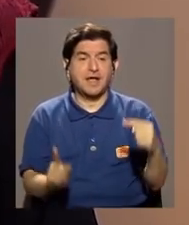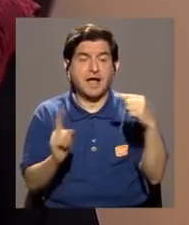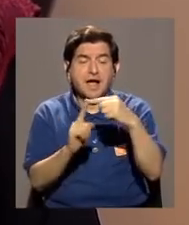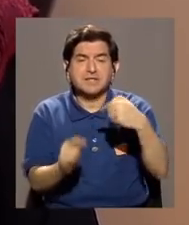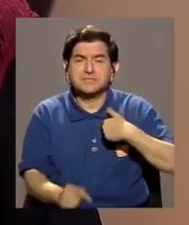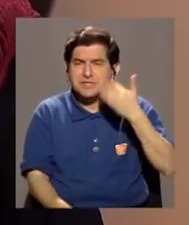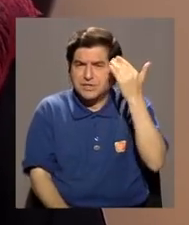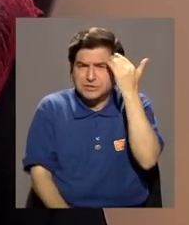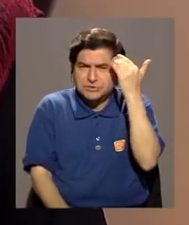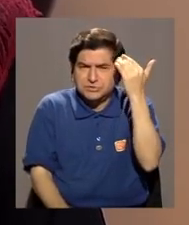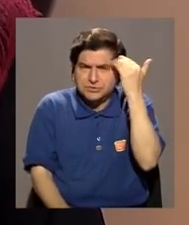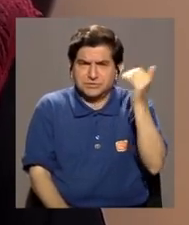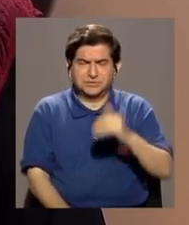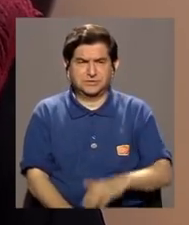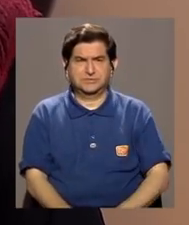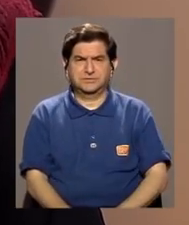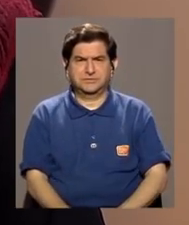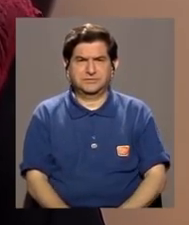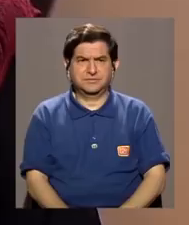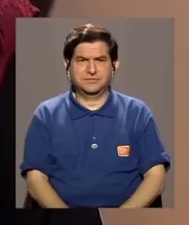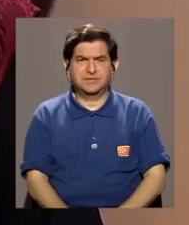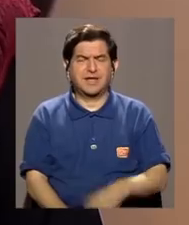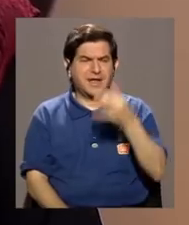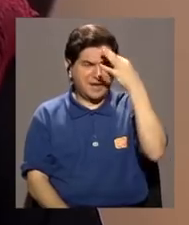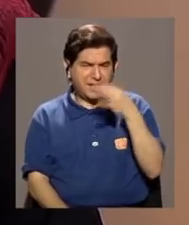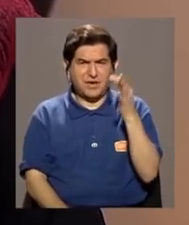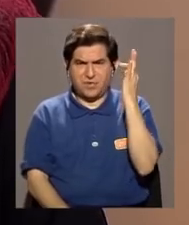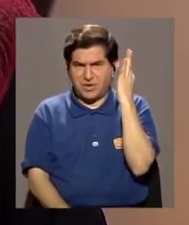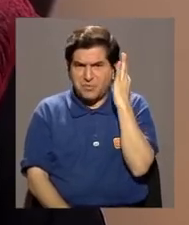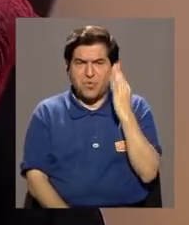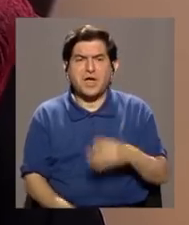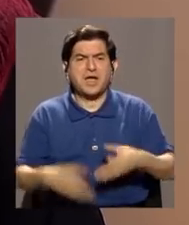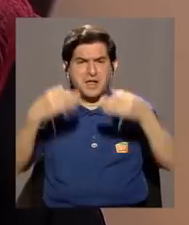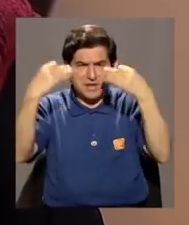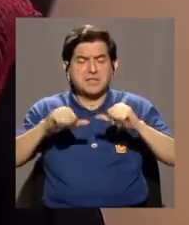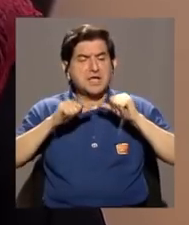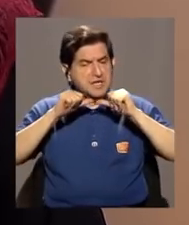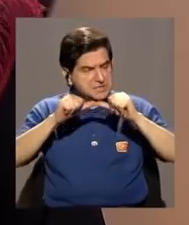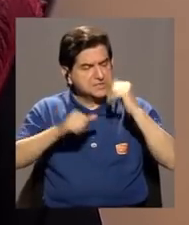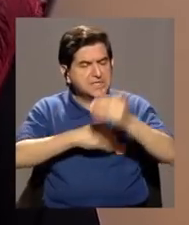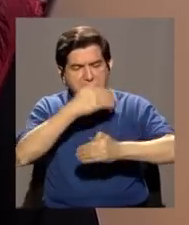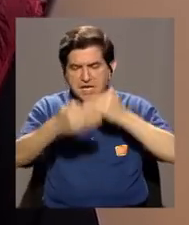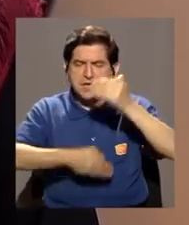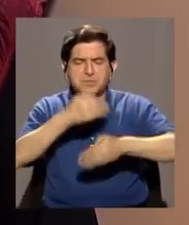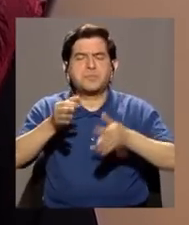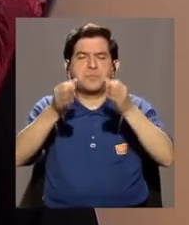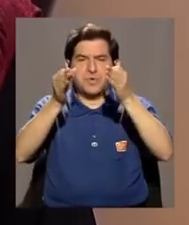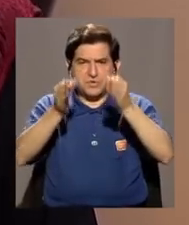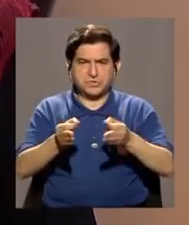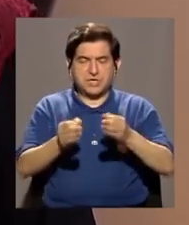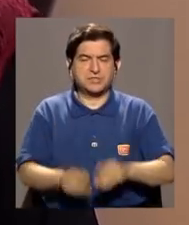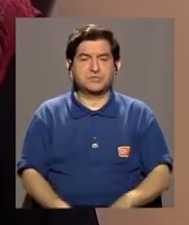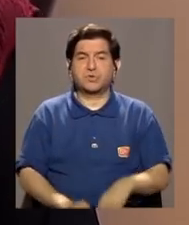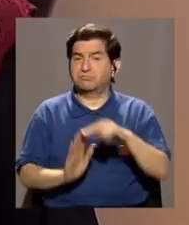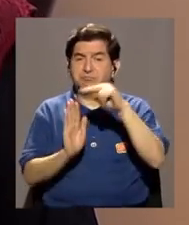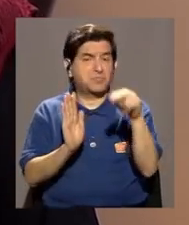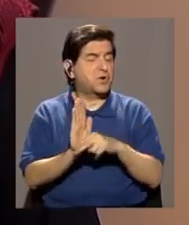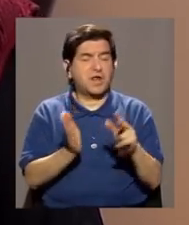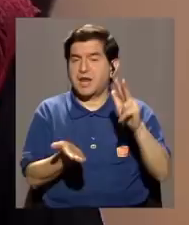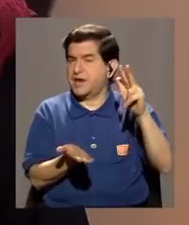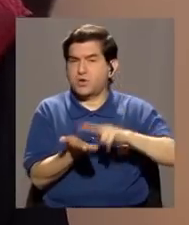hasta donde entiendo es creo que estas mujeres han decidido continuar el proceso en la corte porque el la norma no ha sido